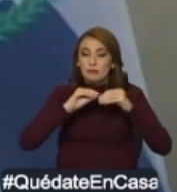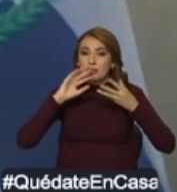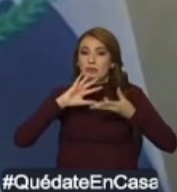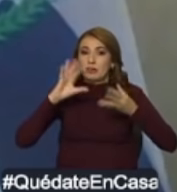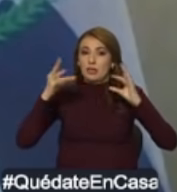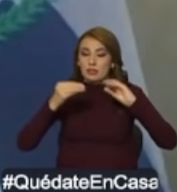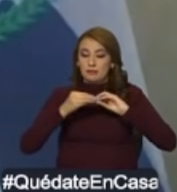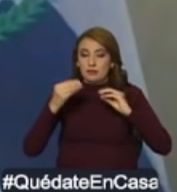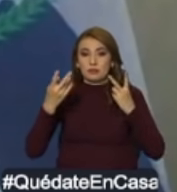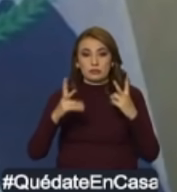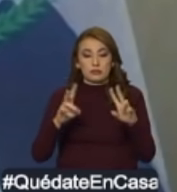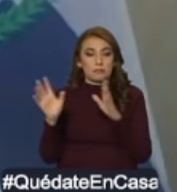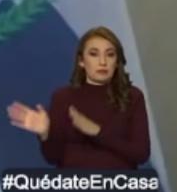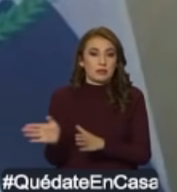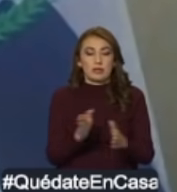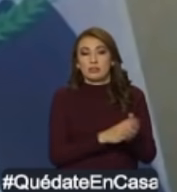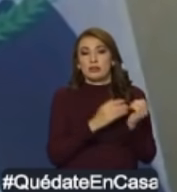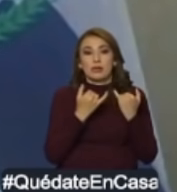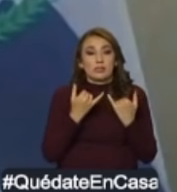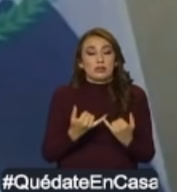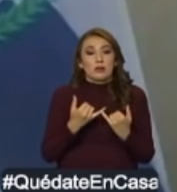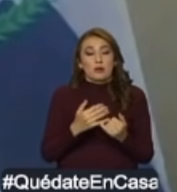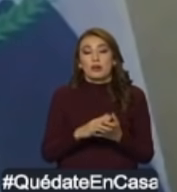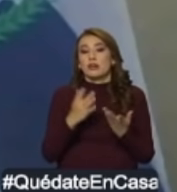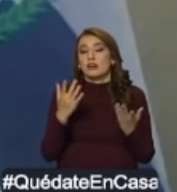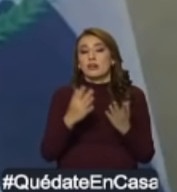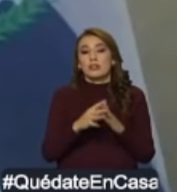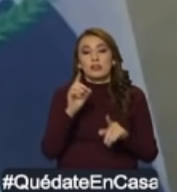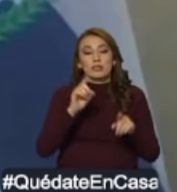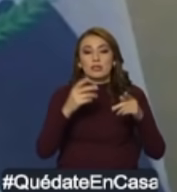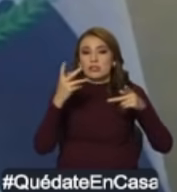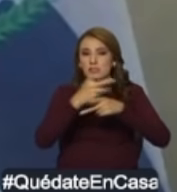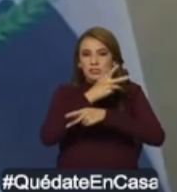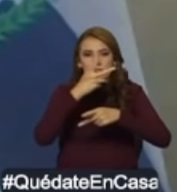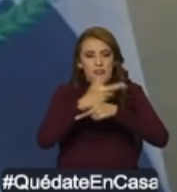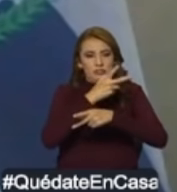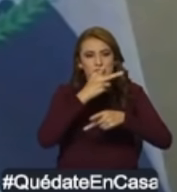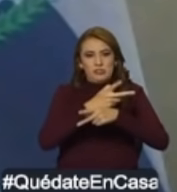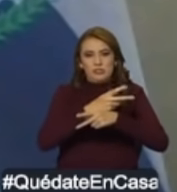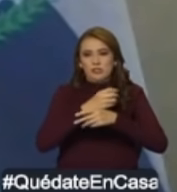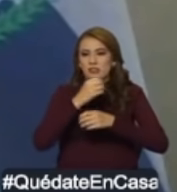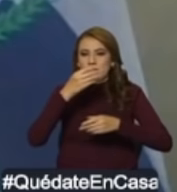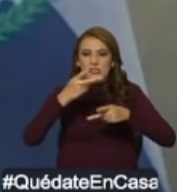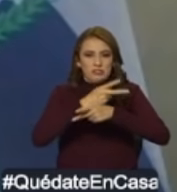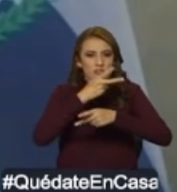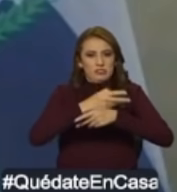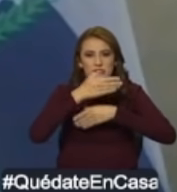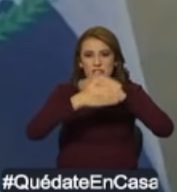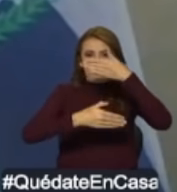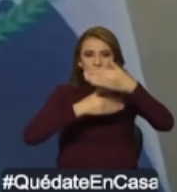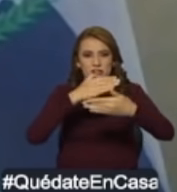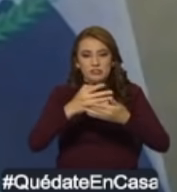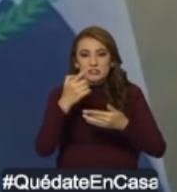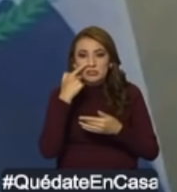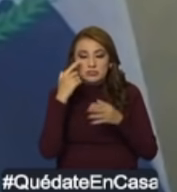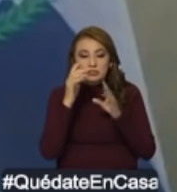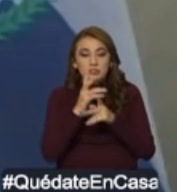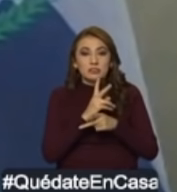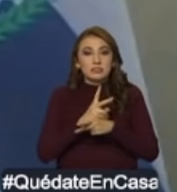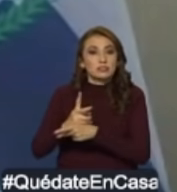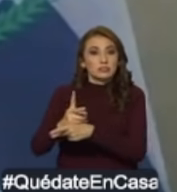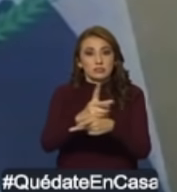giro que no tiene que ser por qué considerado como peligroso o de retroceso. Si observamos con